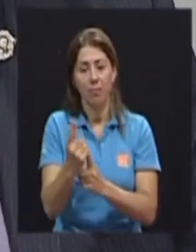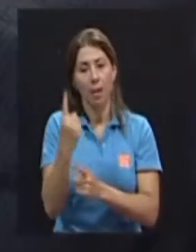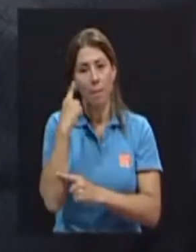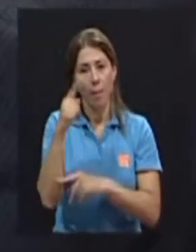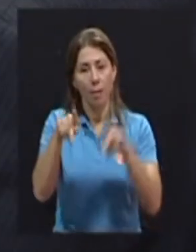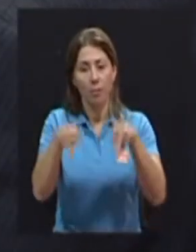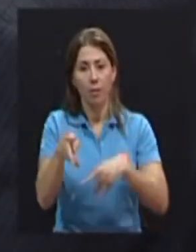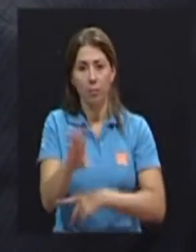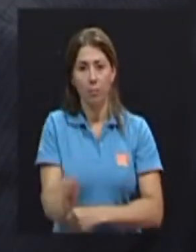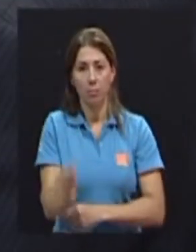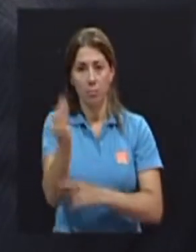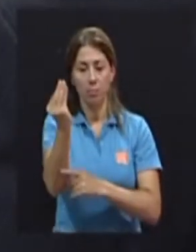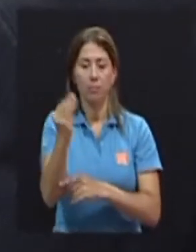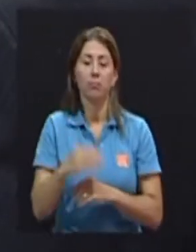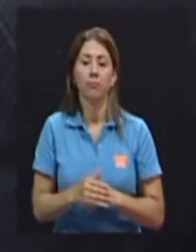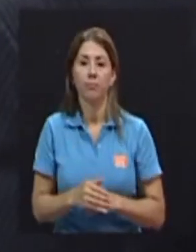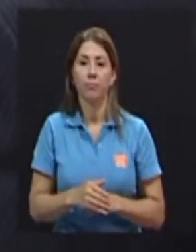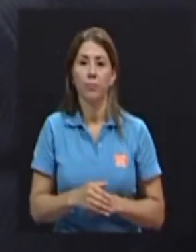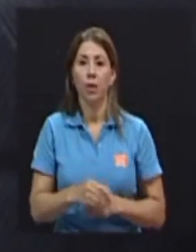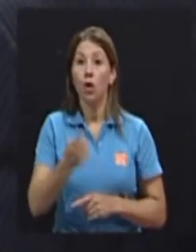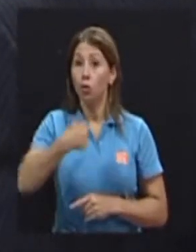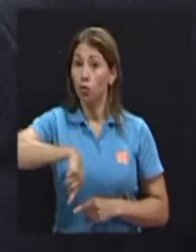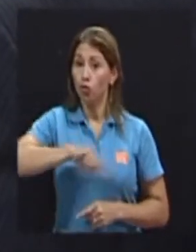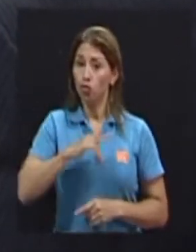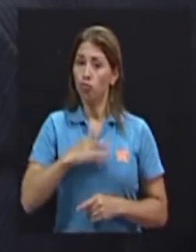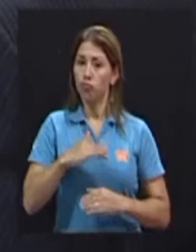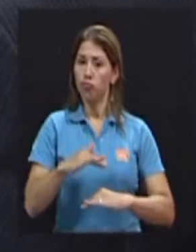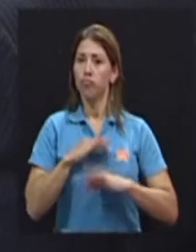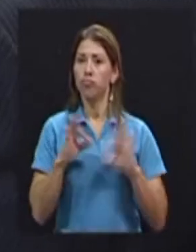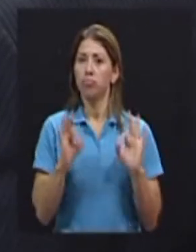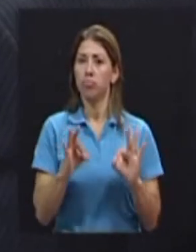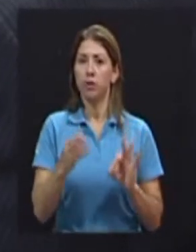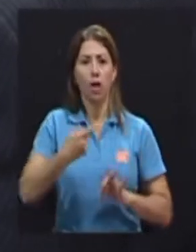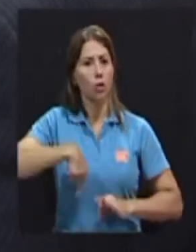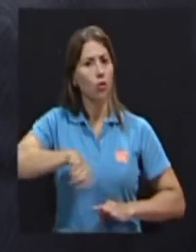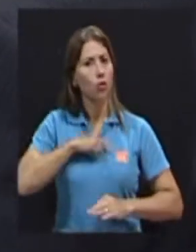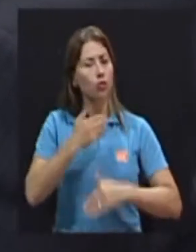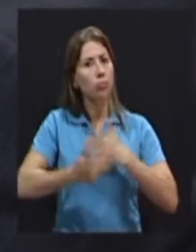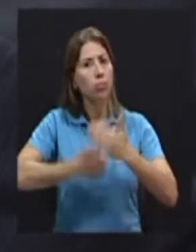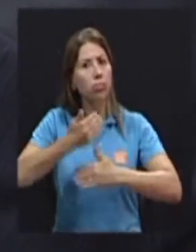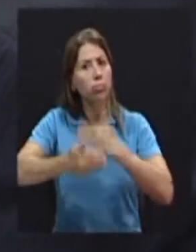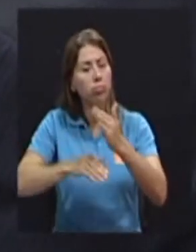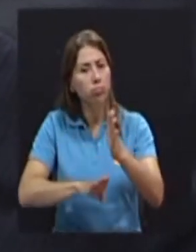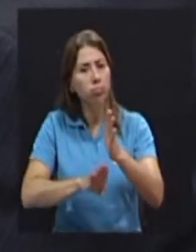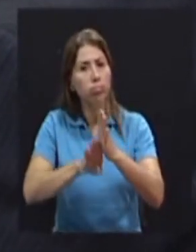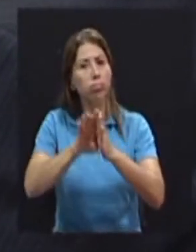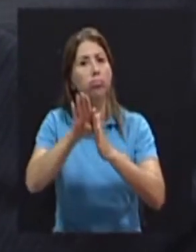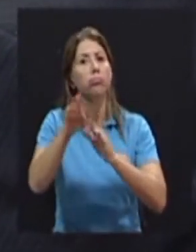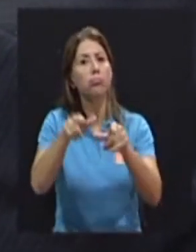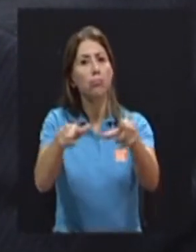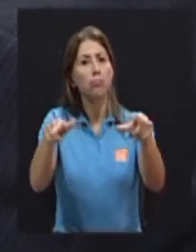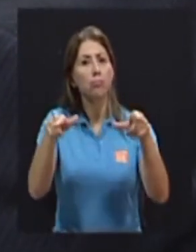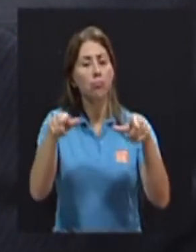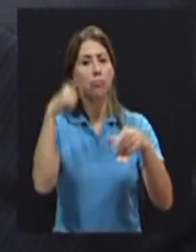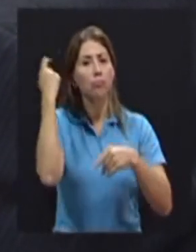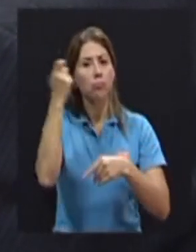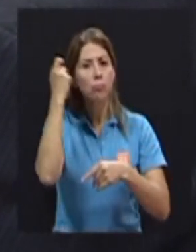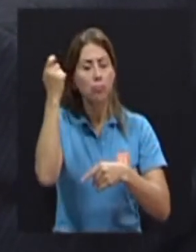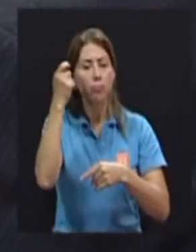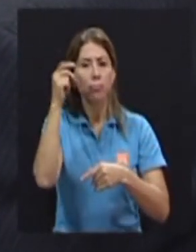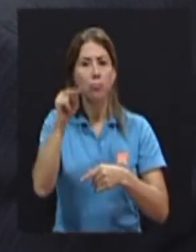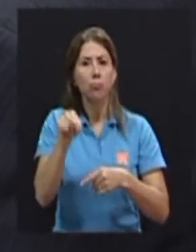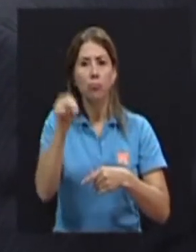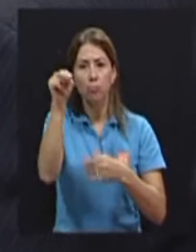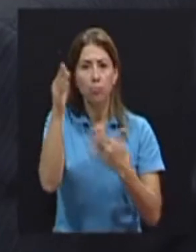jóvenes. Tenemos la inmensa satisfacción de que hemos crecido muy fuertemente en esas sedes regionales y estamos